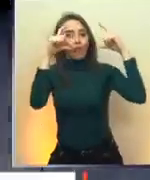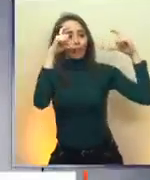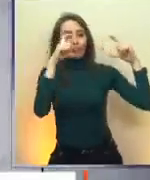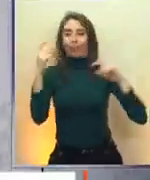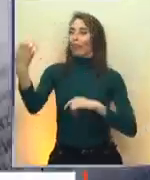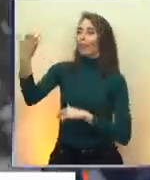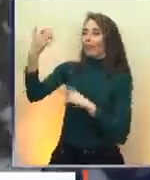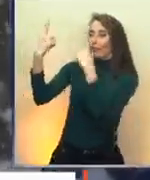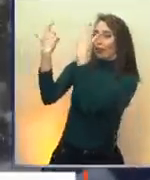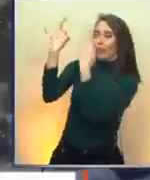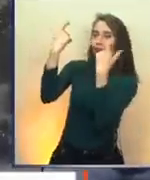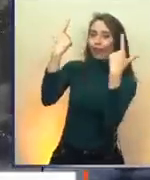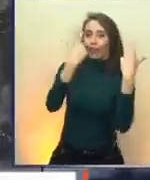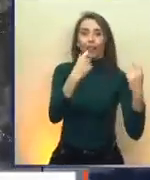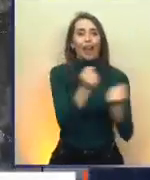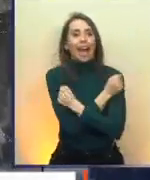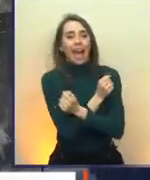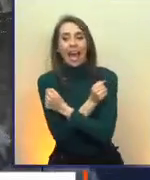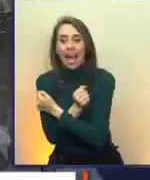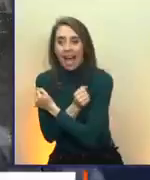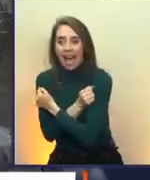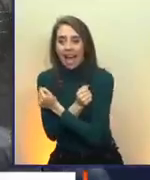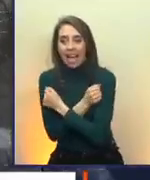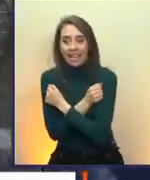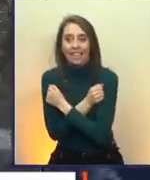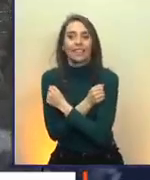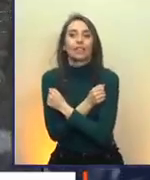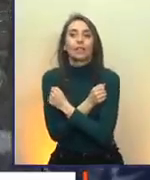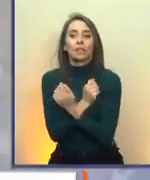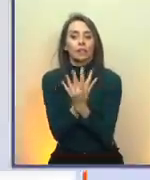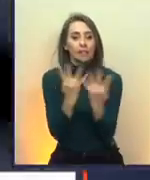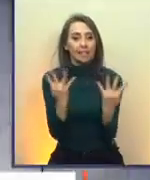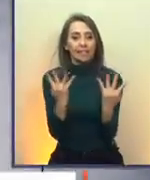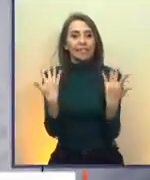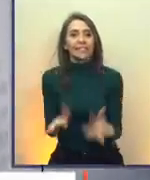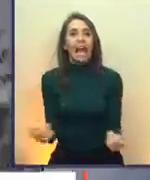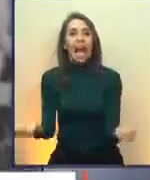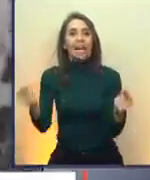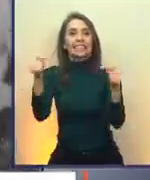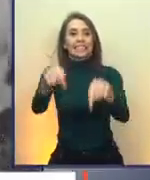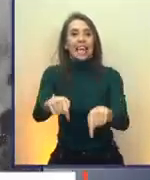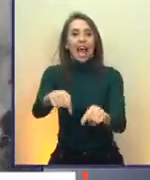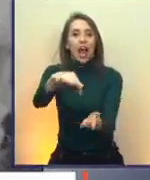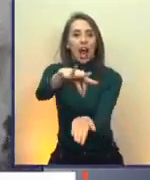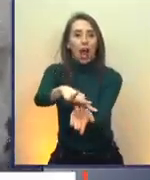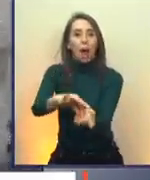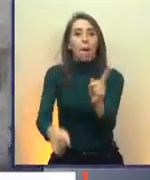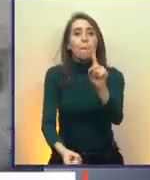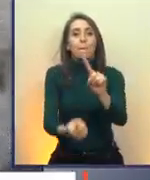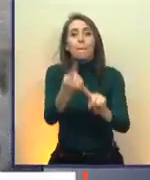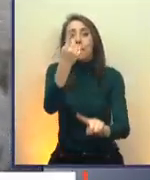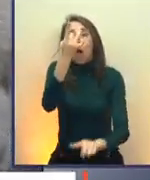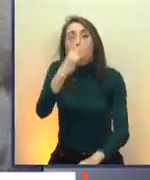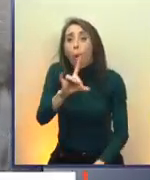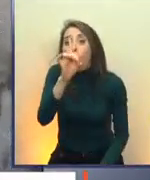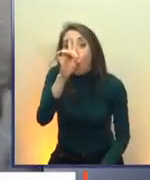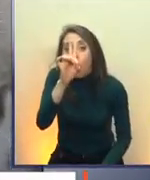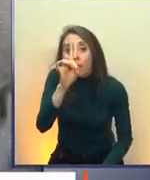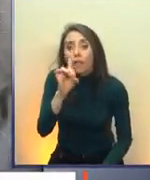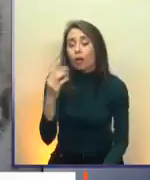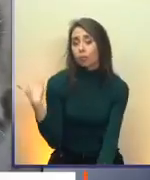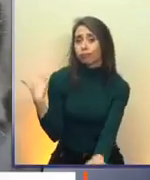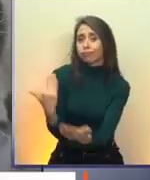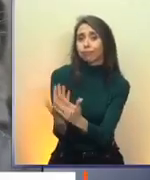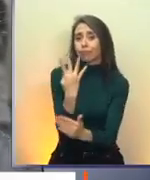abrazamos, un intercambio, finalmente hemos llegado. Por primera y única vez hace ya 46